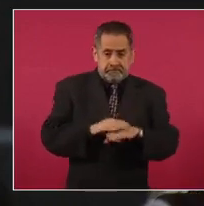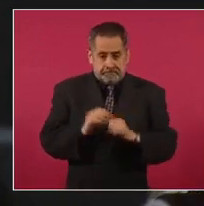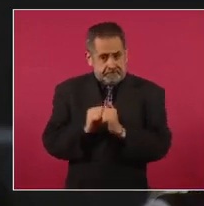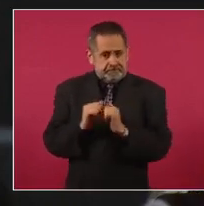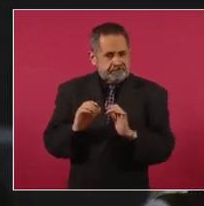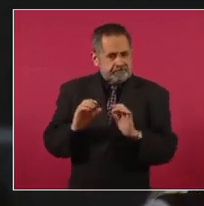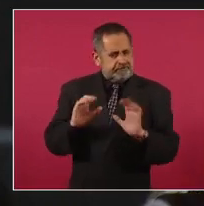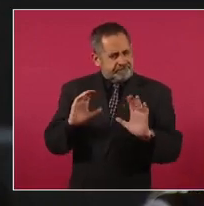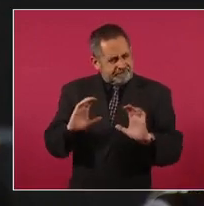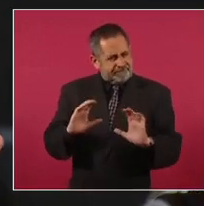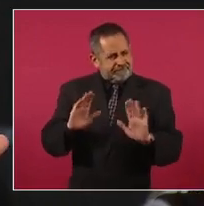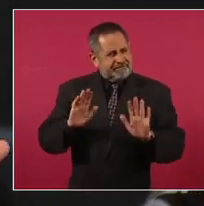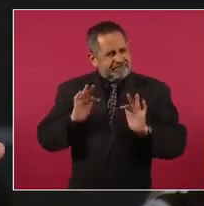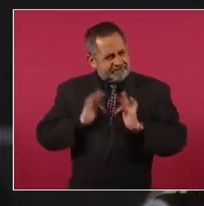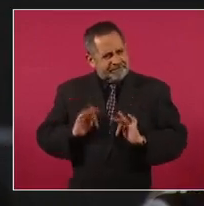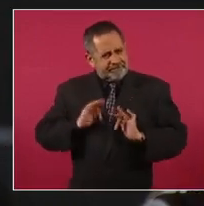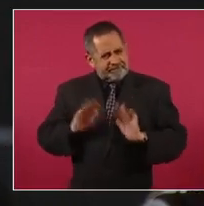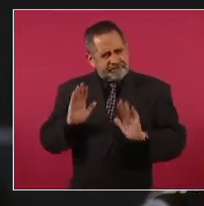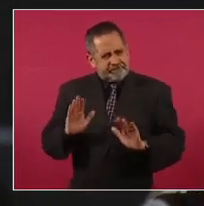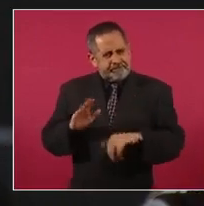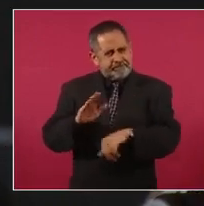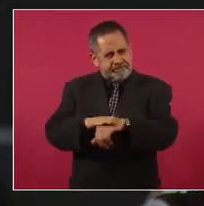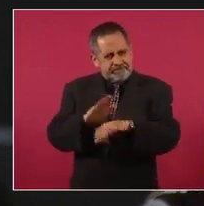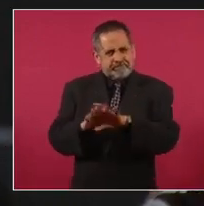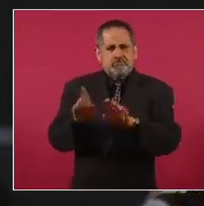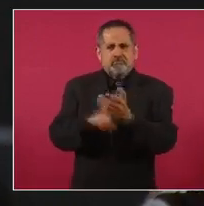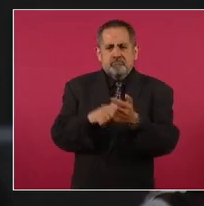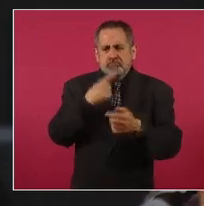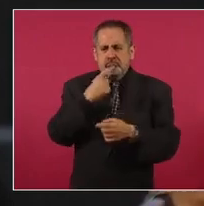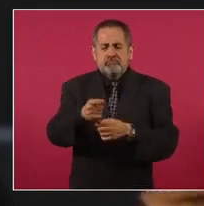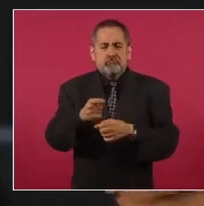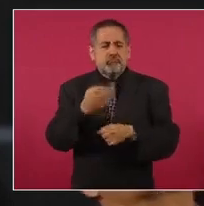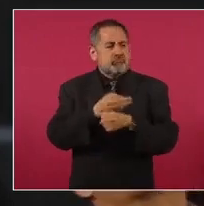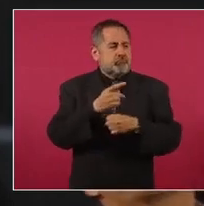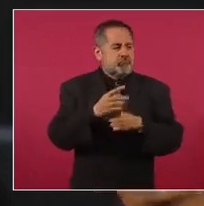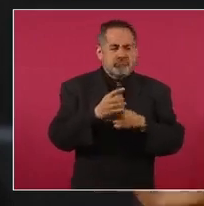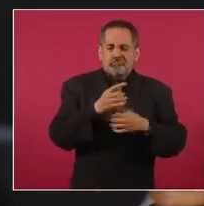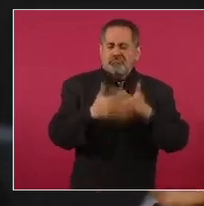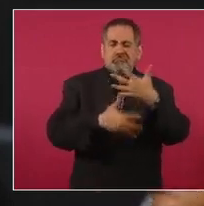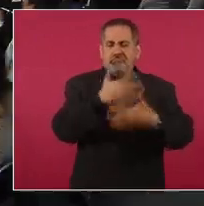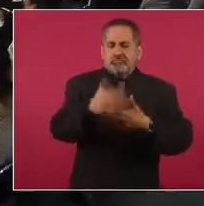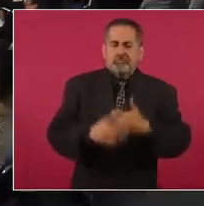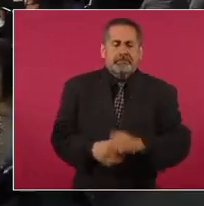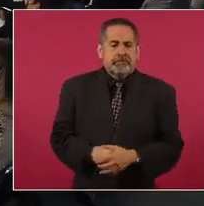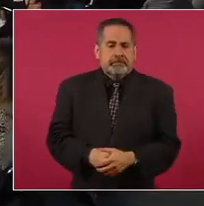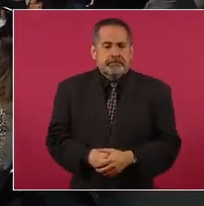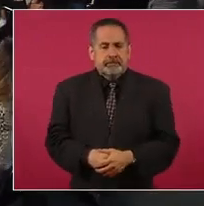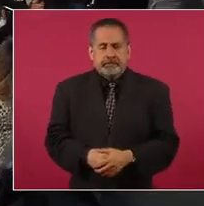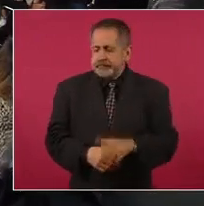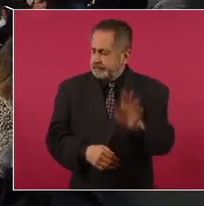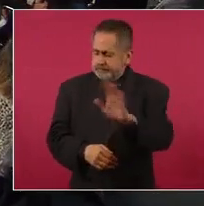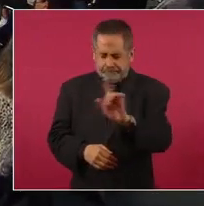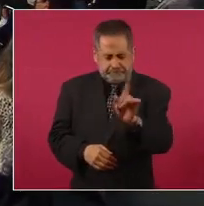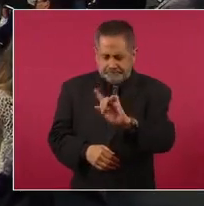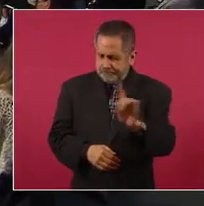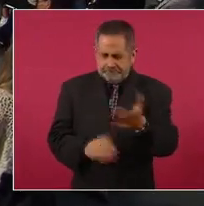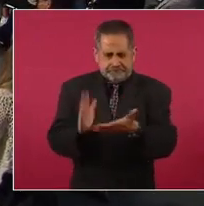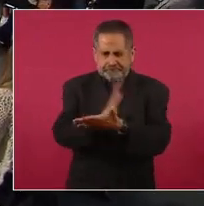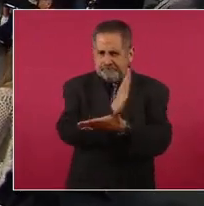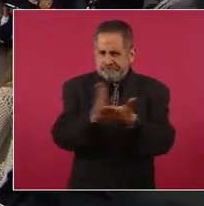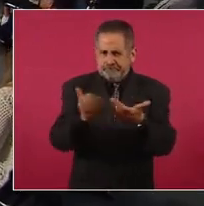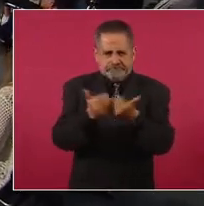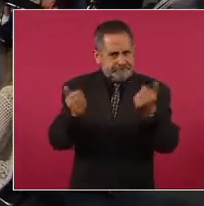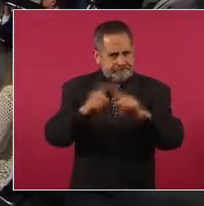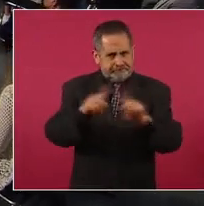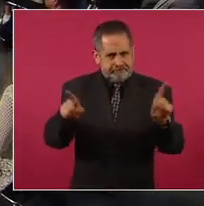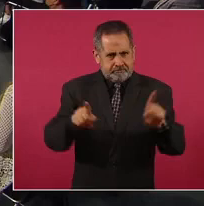poco la calma. ¿Cómo referir a esta que se ve que está crispado pues el ambiente? No hay que mezclar lo que son las demandas